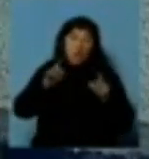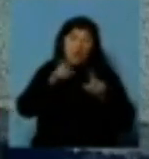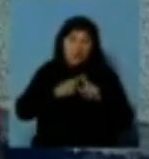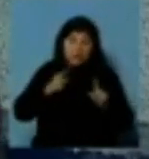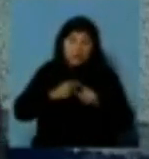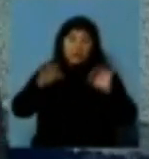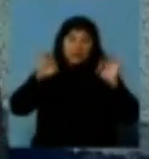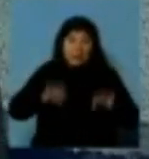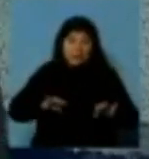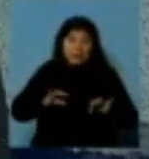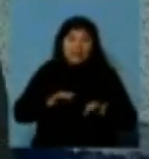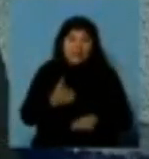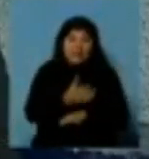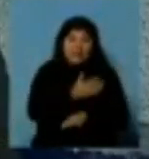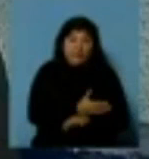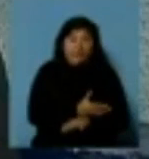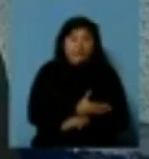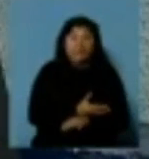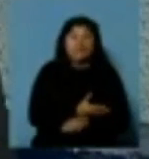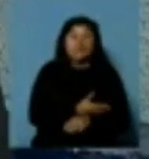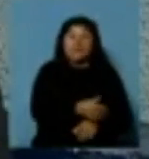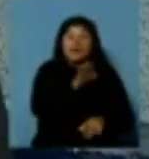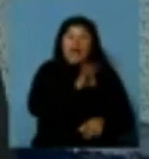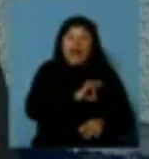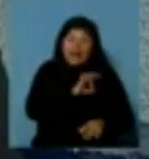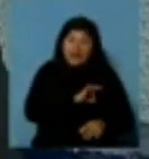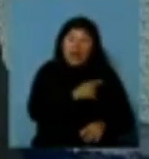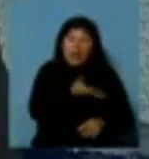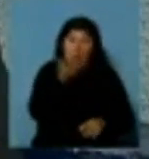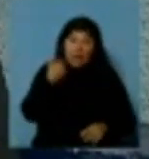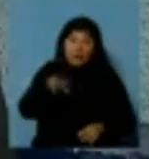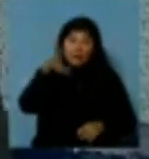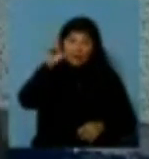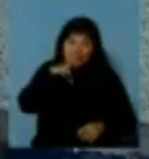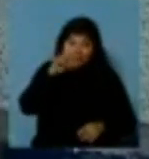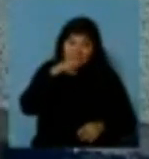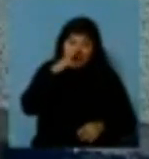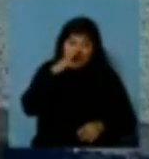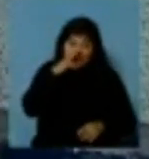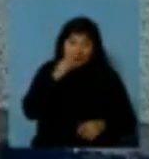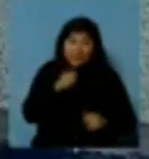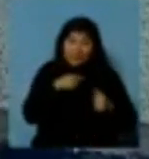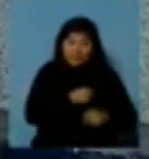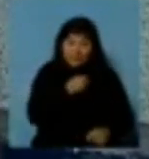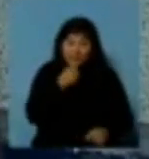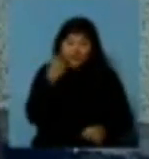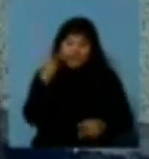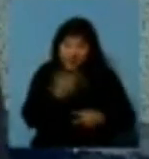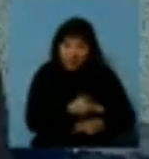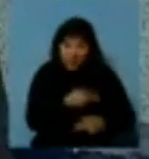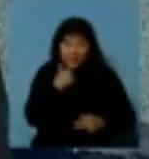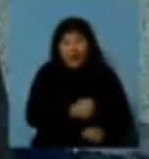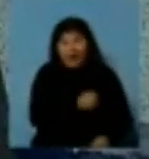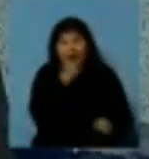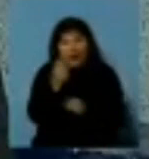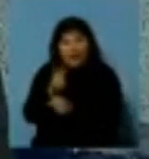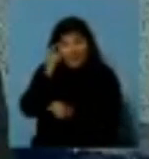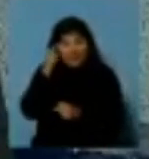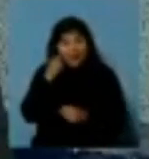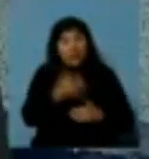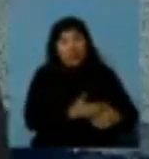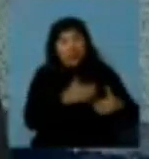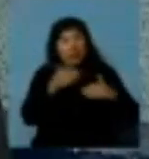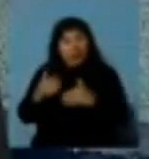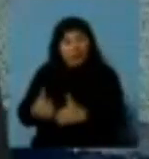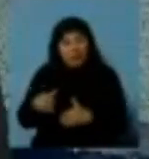aguinaldos ya se vencieron el día 30. Lo estamos haciendo llegar hasta el día 10 para que puedan juntarse, hacerse de esos fondos para podernos pagar. Si no